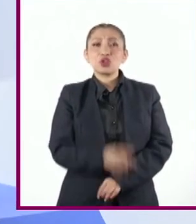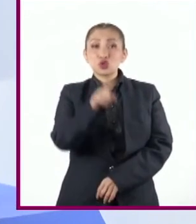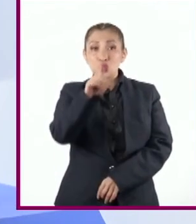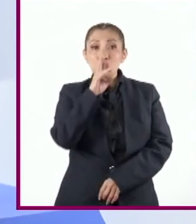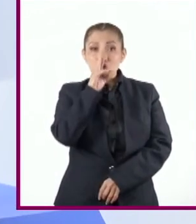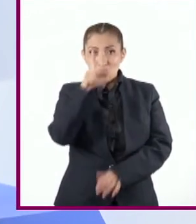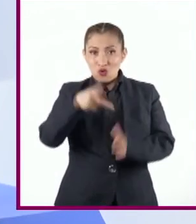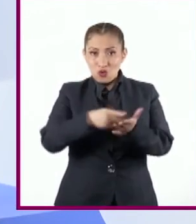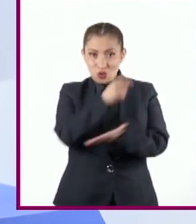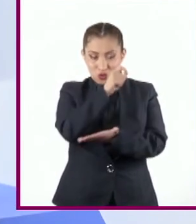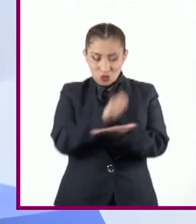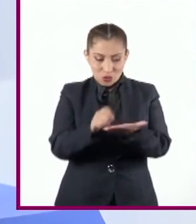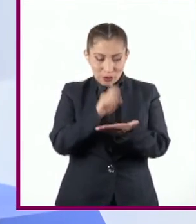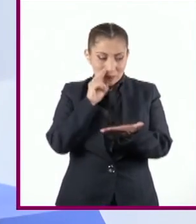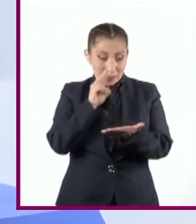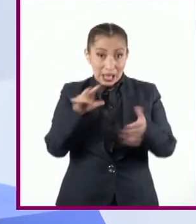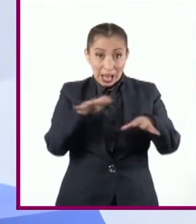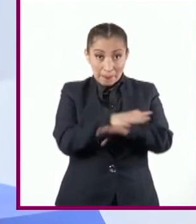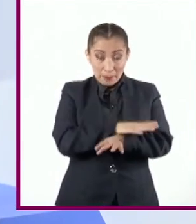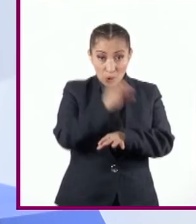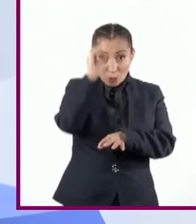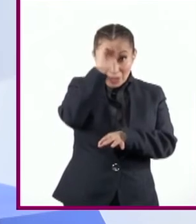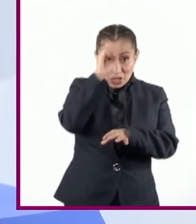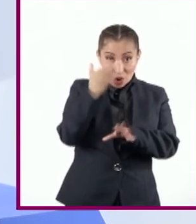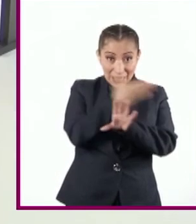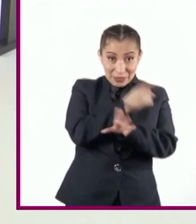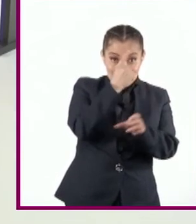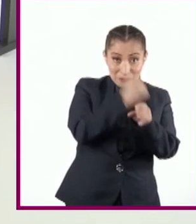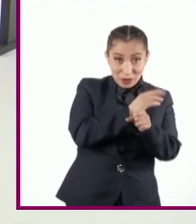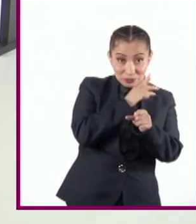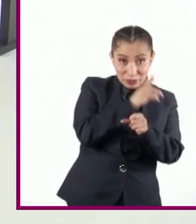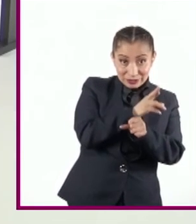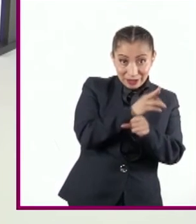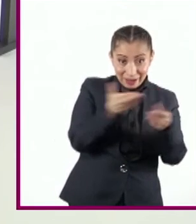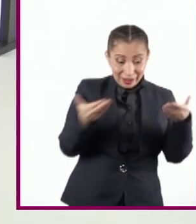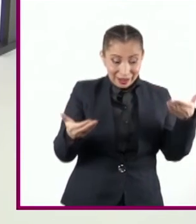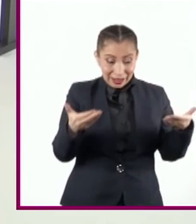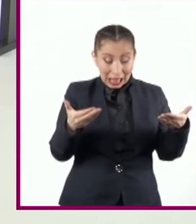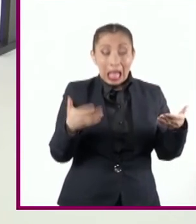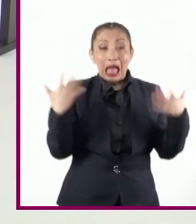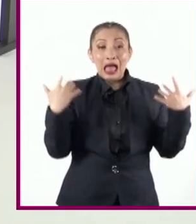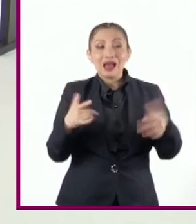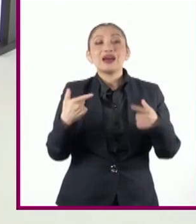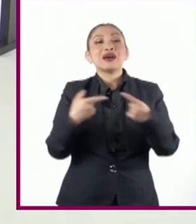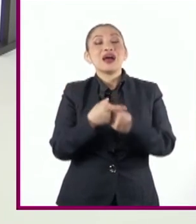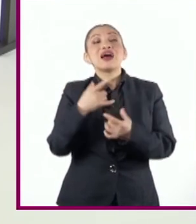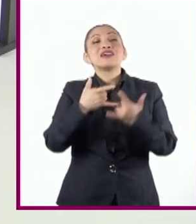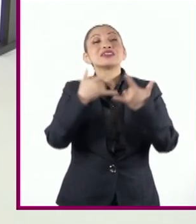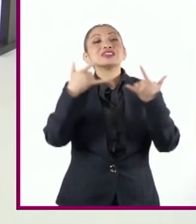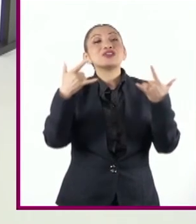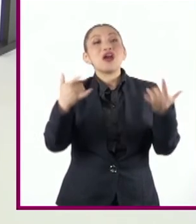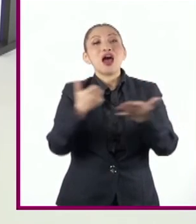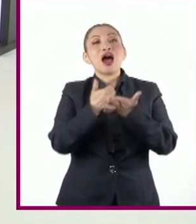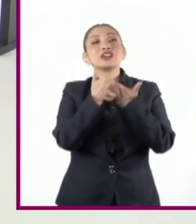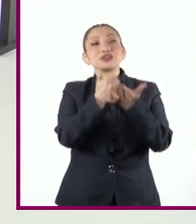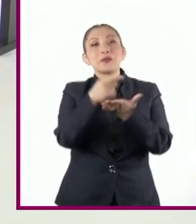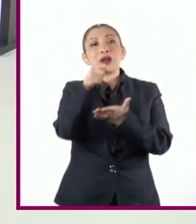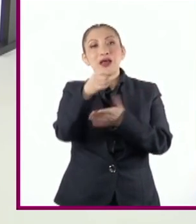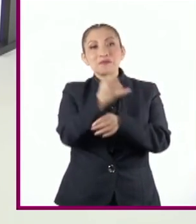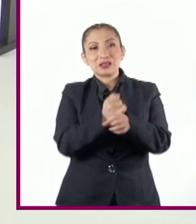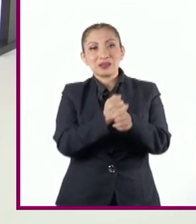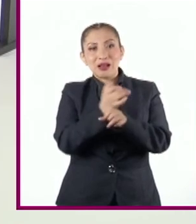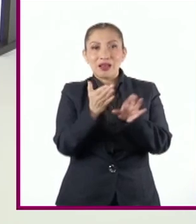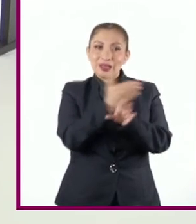Contéstenla nuevamente y observen si cambiaron su forma de pensar. La historia es una herramienta para poder investigar